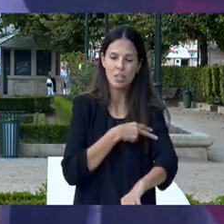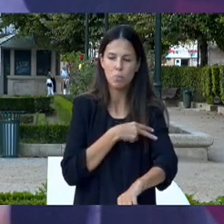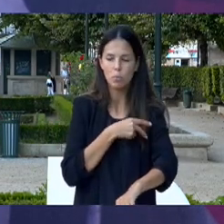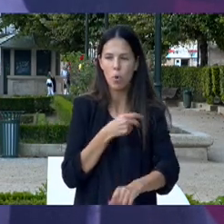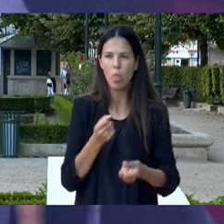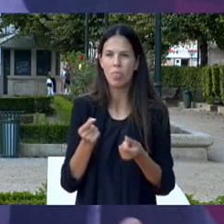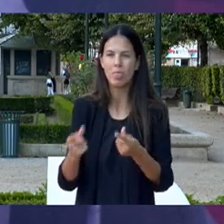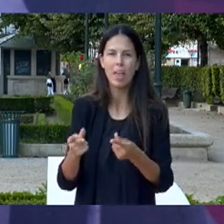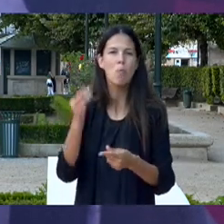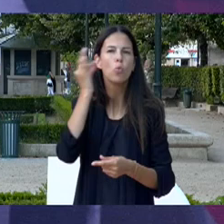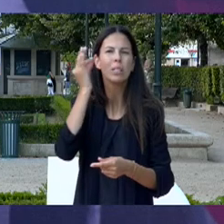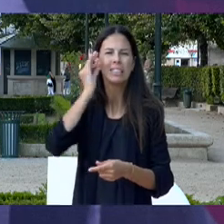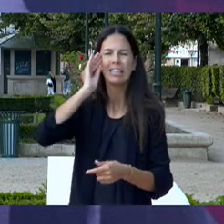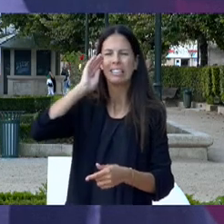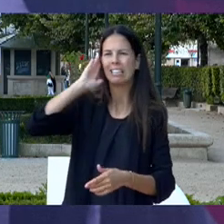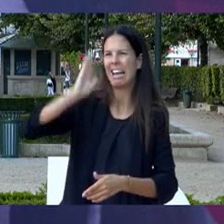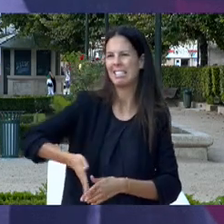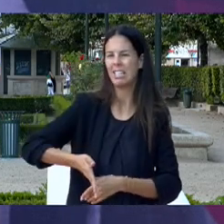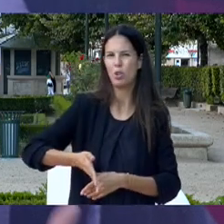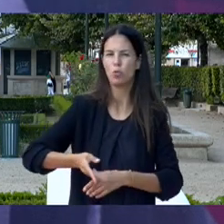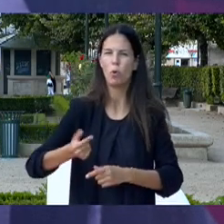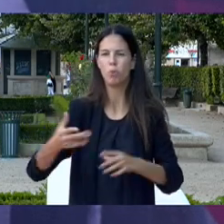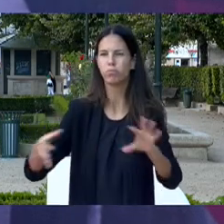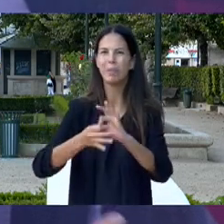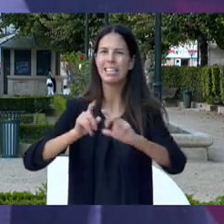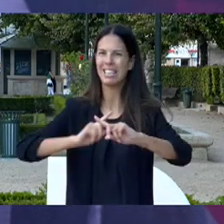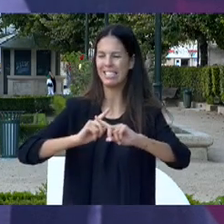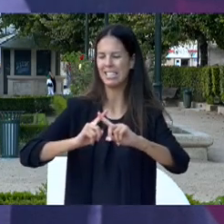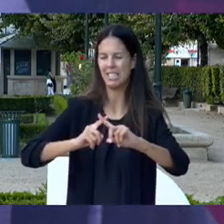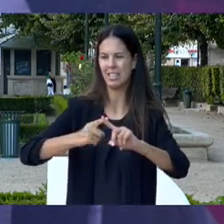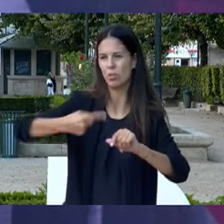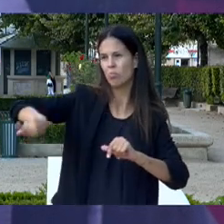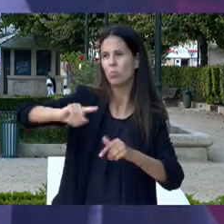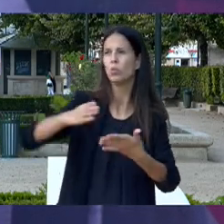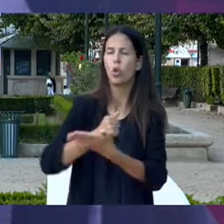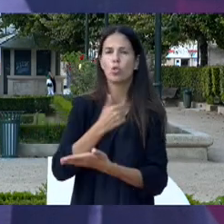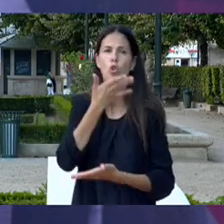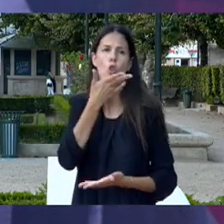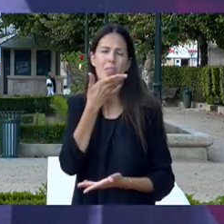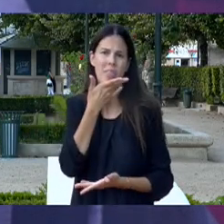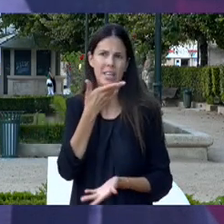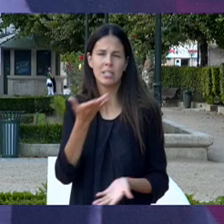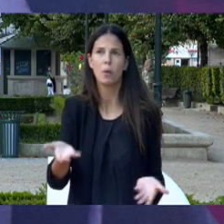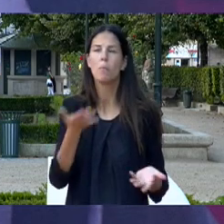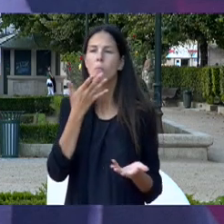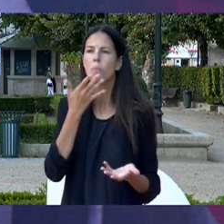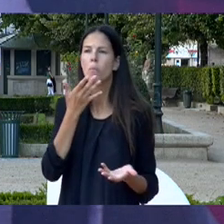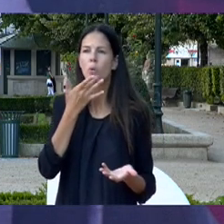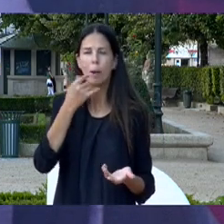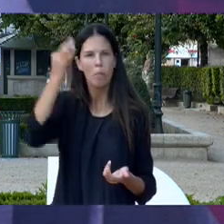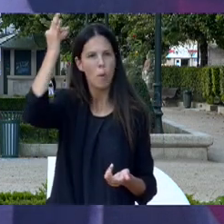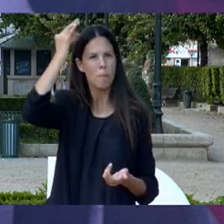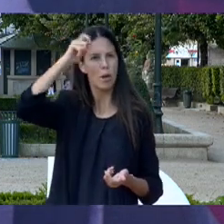mulleres castigos especialmente sexistas que coñecemos, seguro que moitas e moitos de vos a coñecedes, pois o rapado do